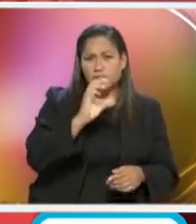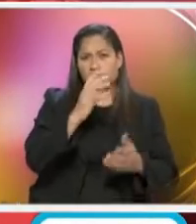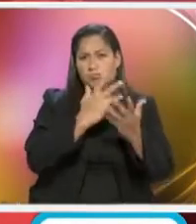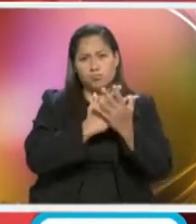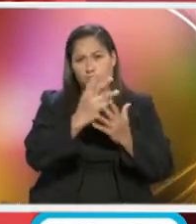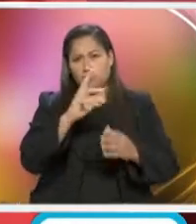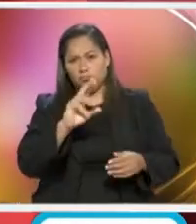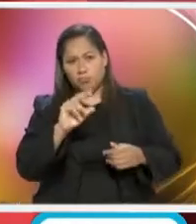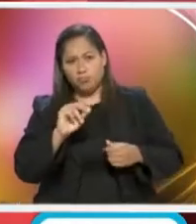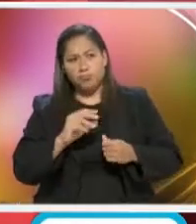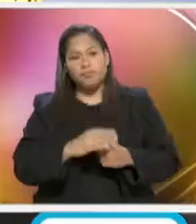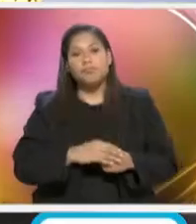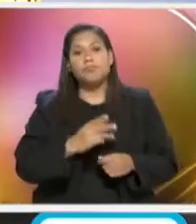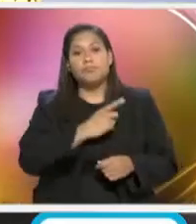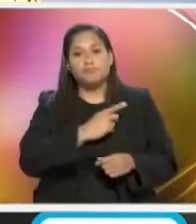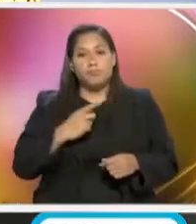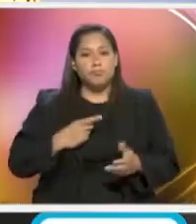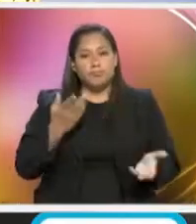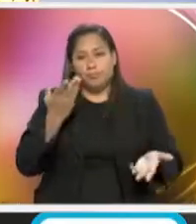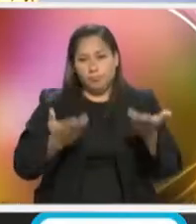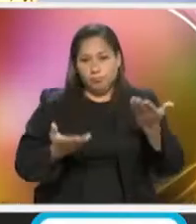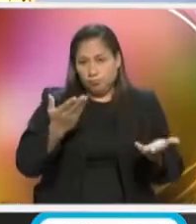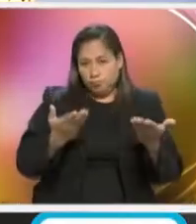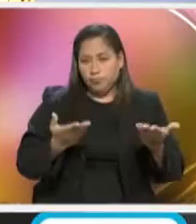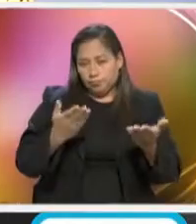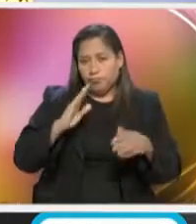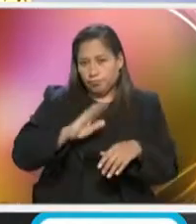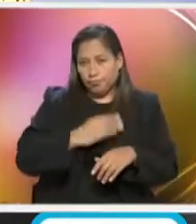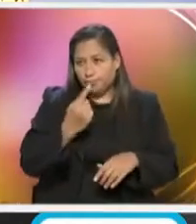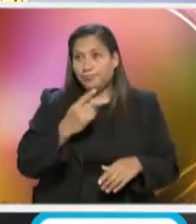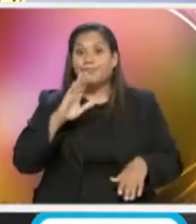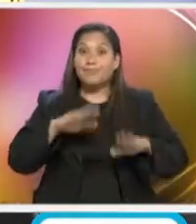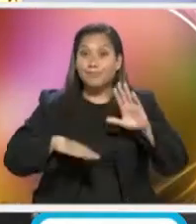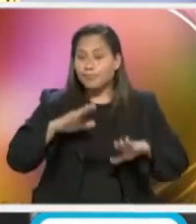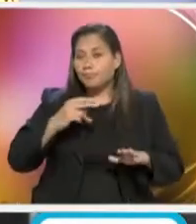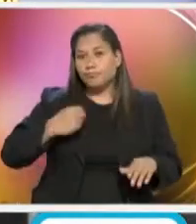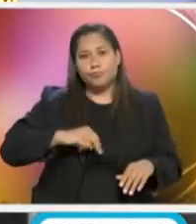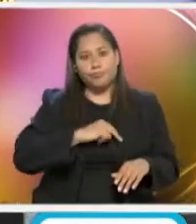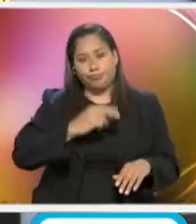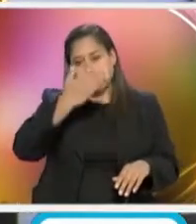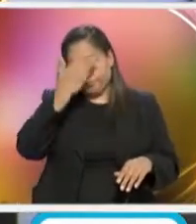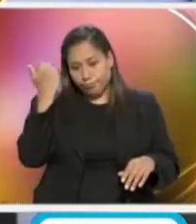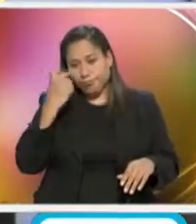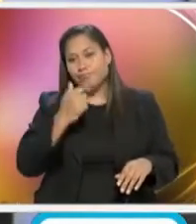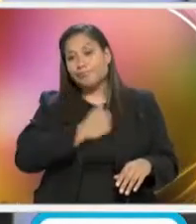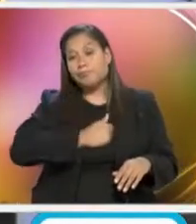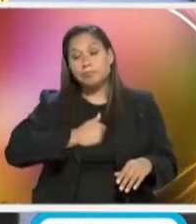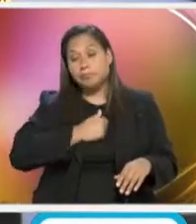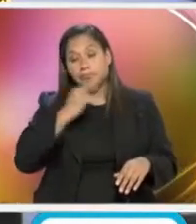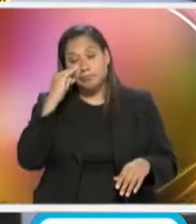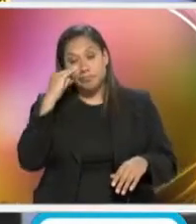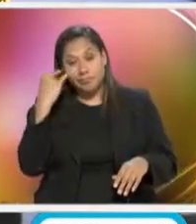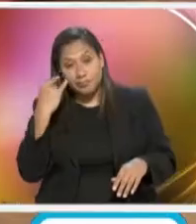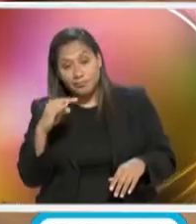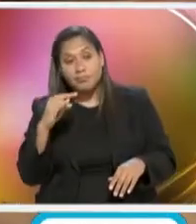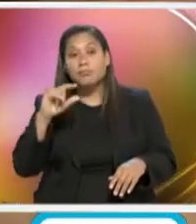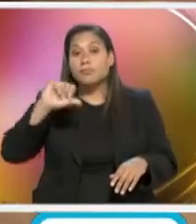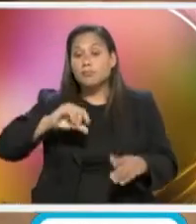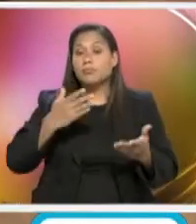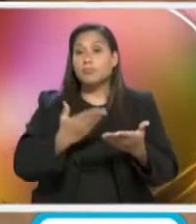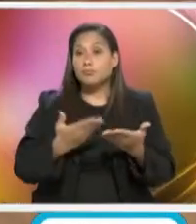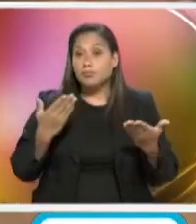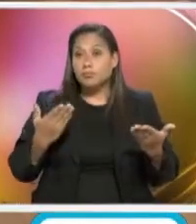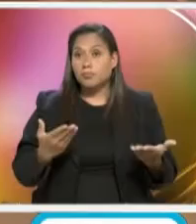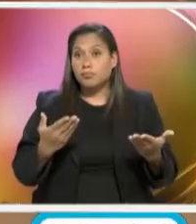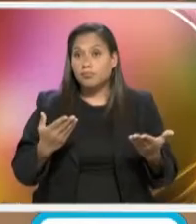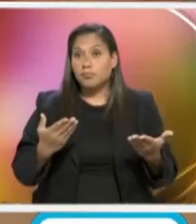excesivo? Debe de ser como todo, ¿no? Moderado, porque Sí. luego no sabemos, desgraciadamente, hoy en día,